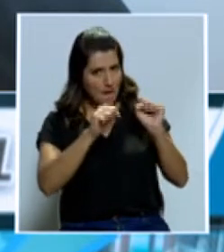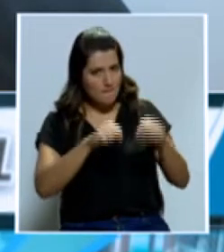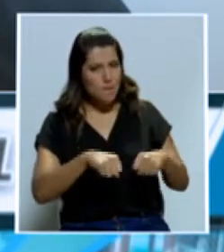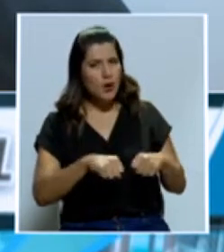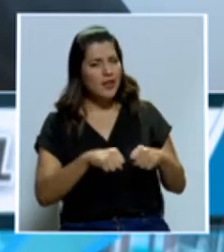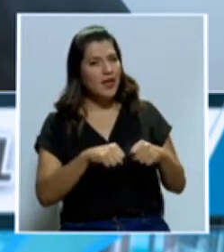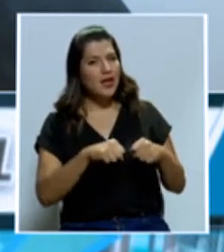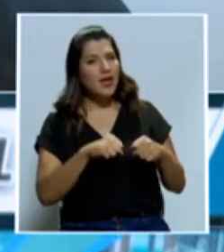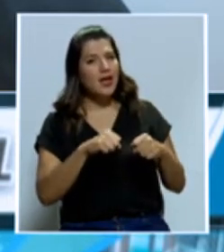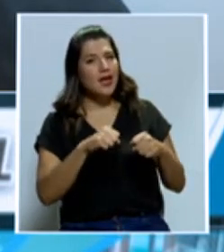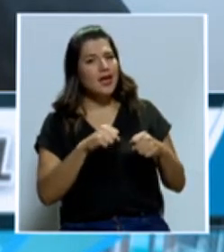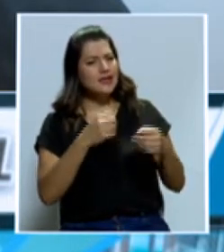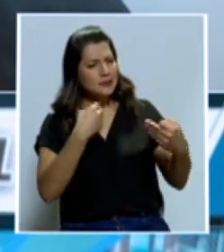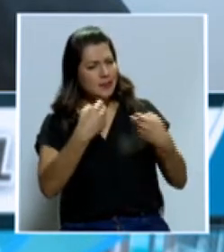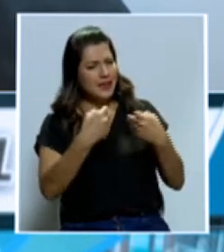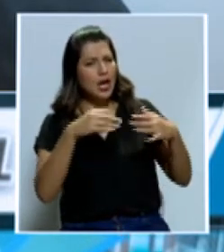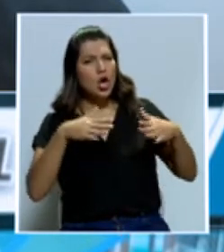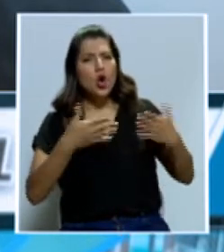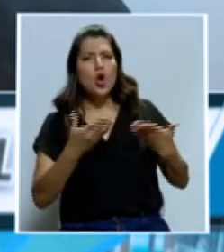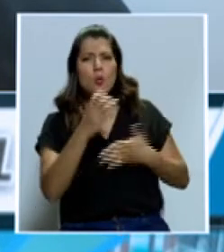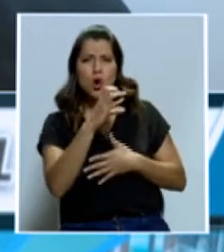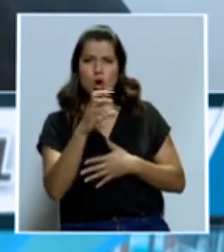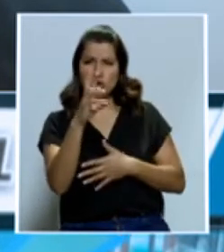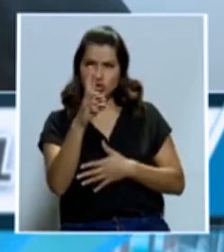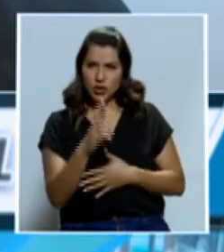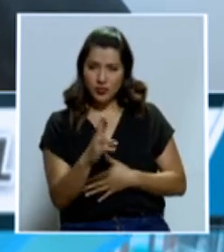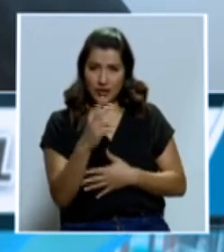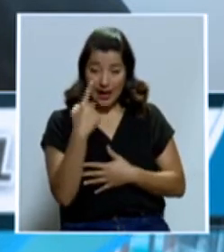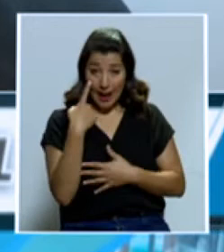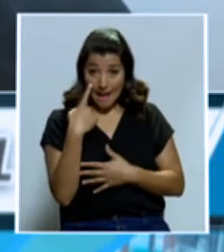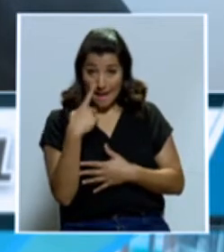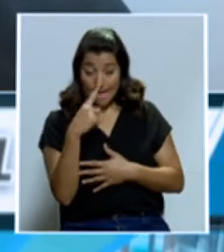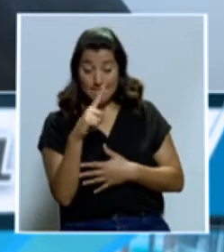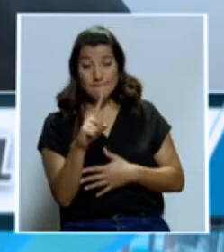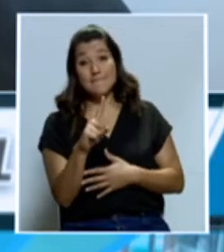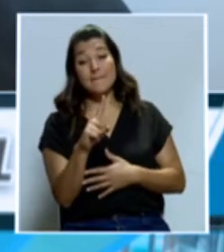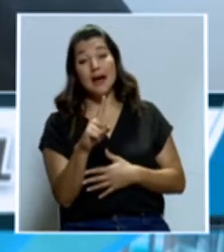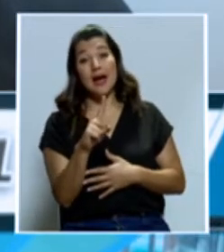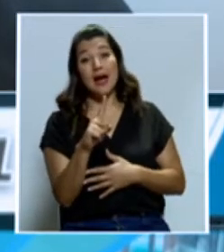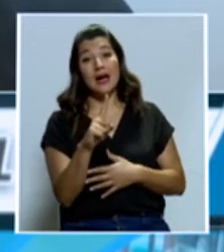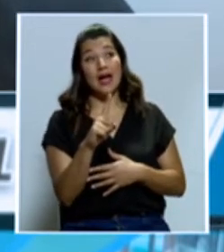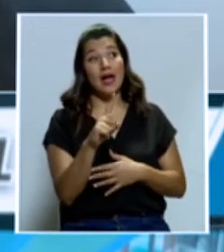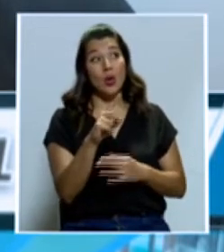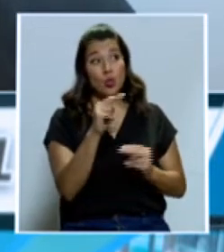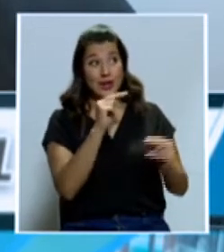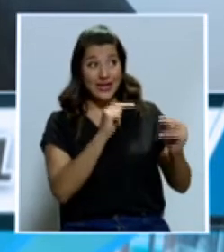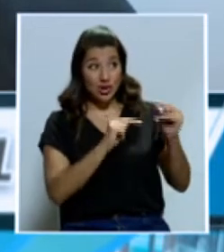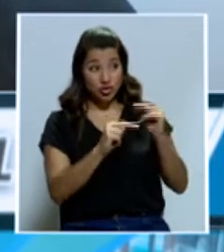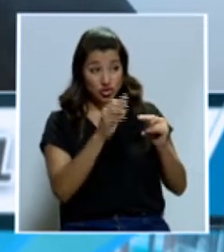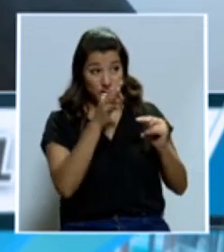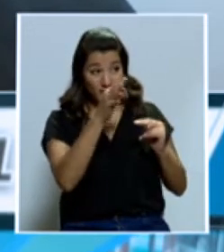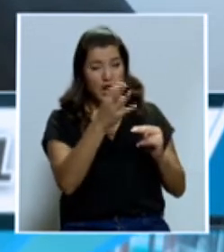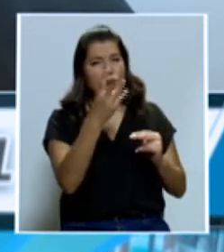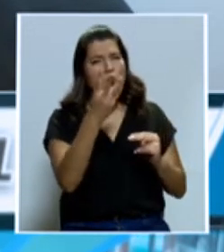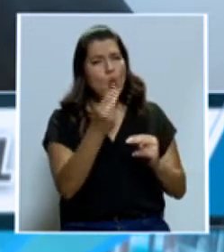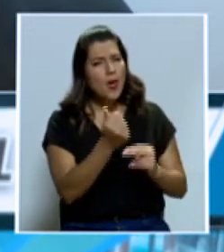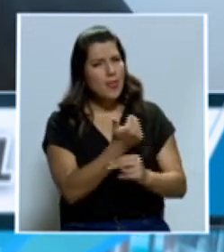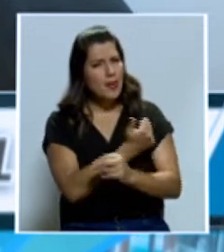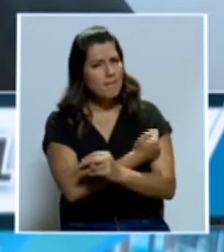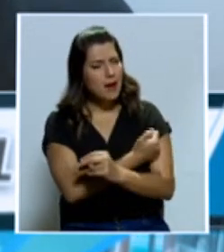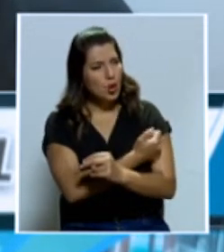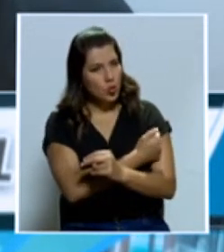de cómo se encuentra Costa Rica en su avance para una futura negociación? ¿Cuáles y cuántas dosis ha negociado comprar el